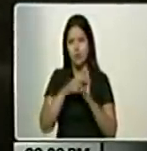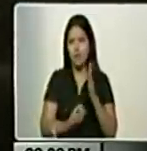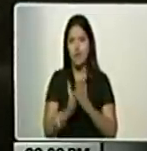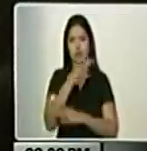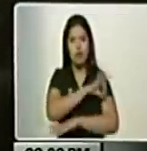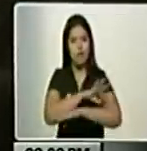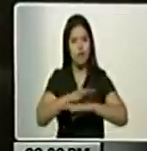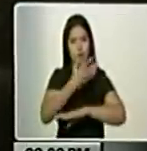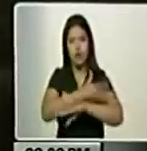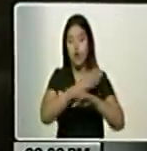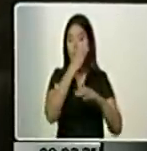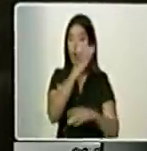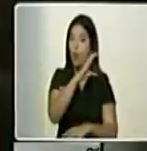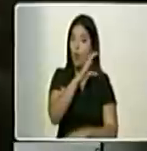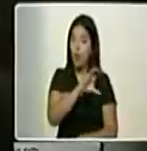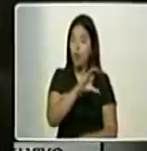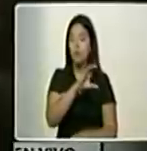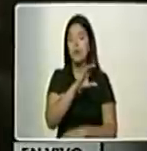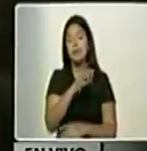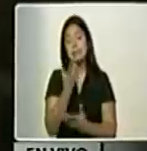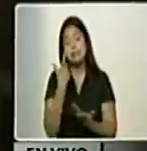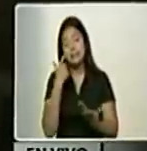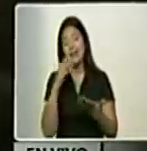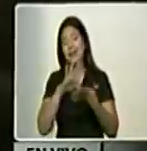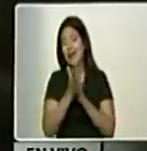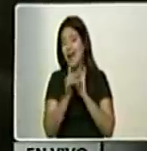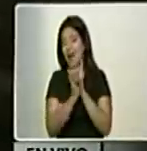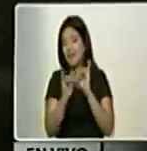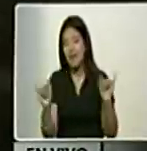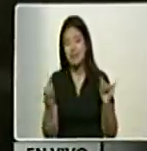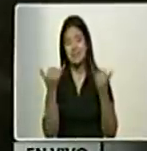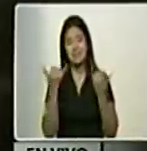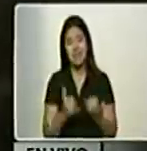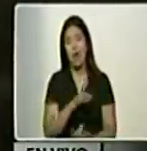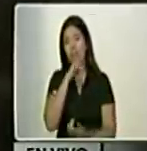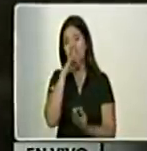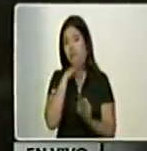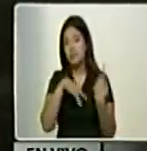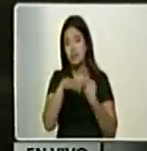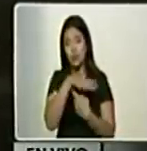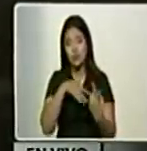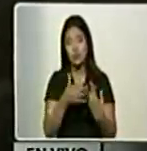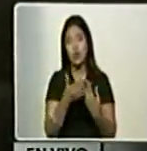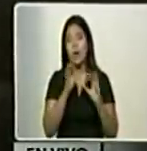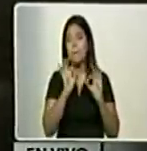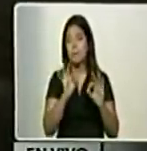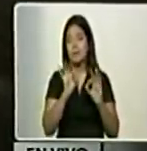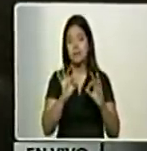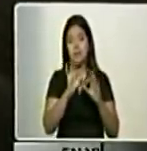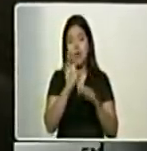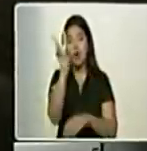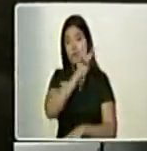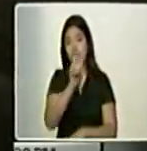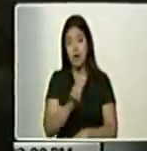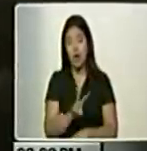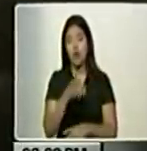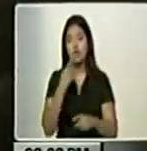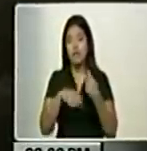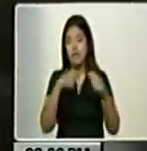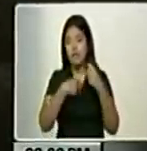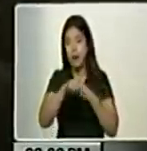frontera con Colombia de contrarrestar los efectos perversos que ha tenido sobre todo en territorio venezolano los flagelos del